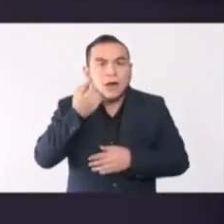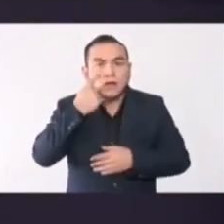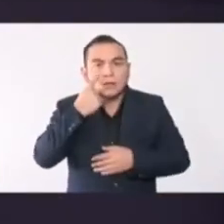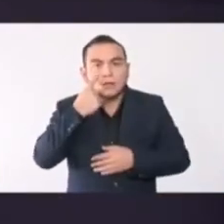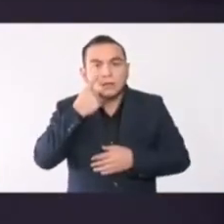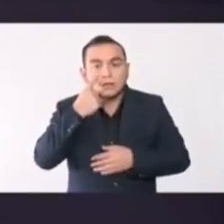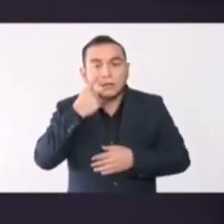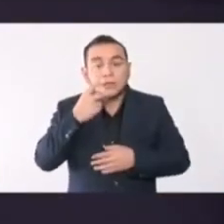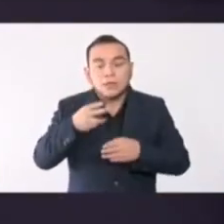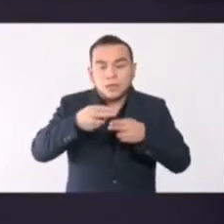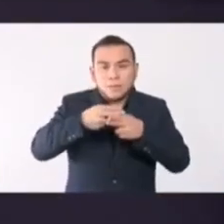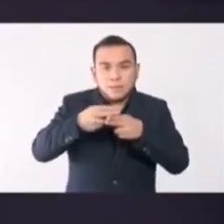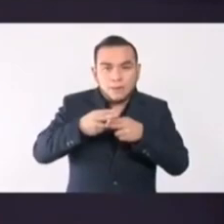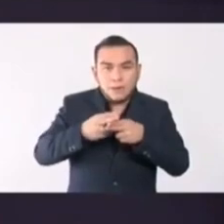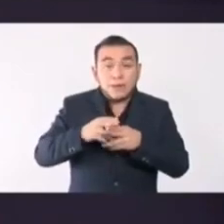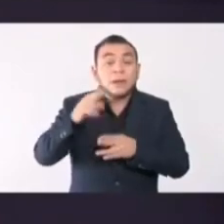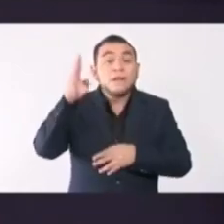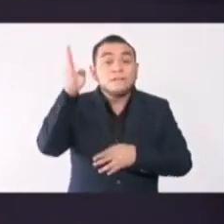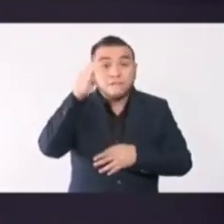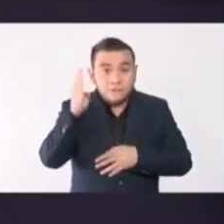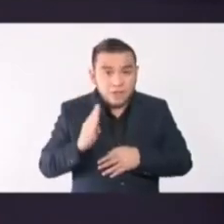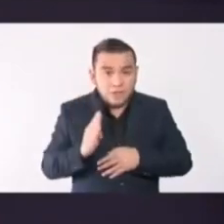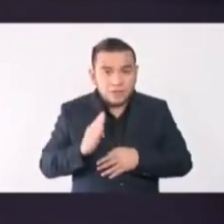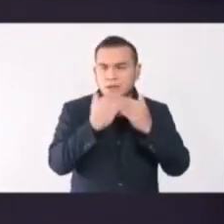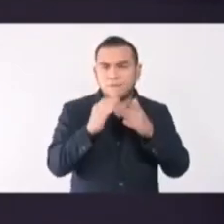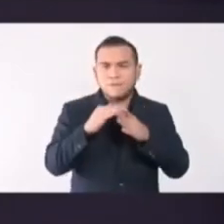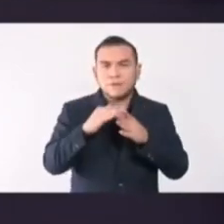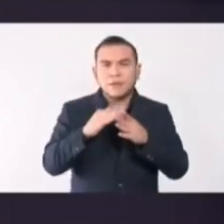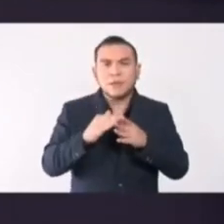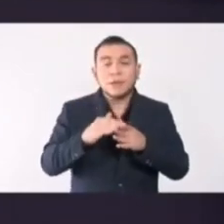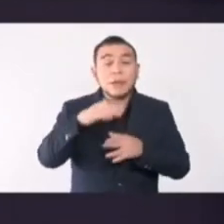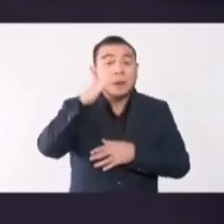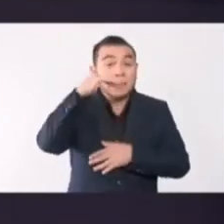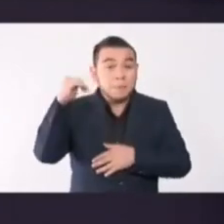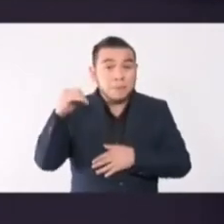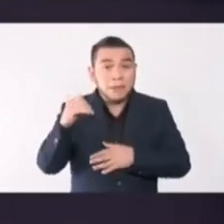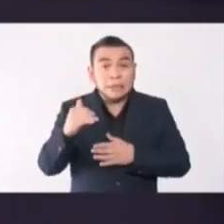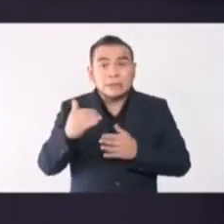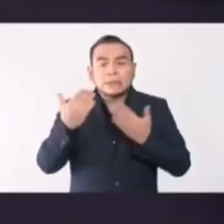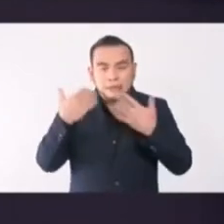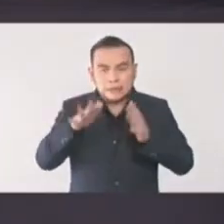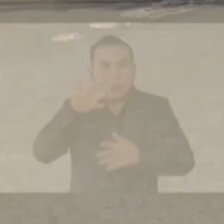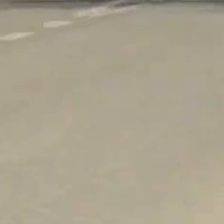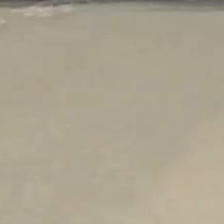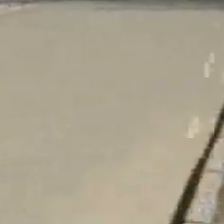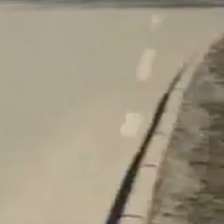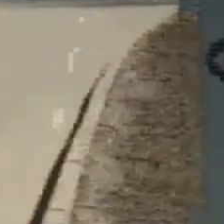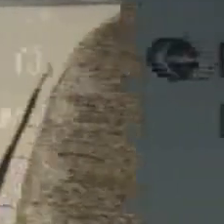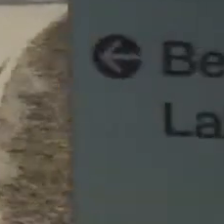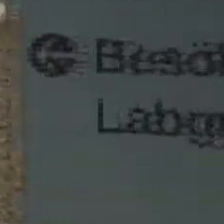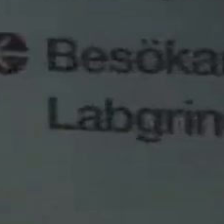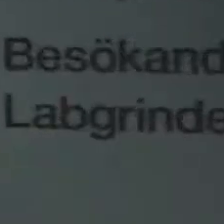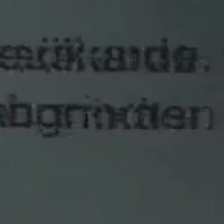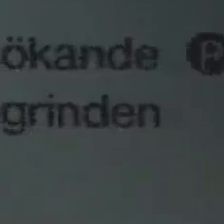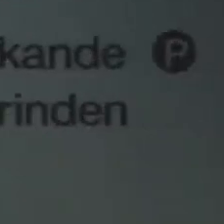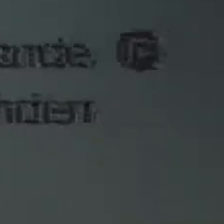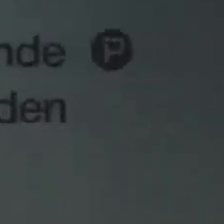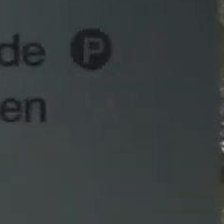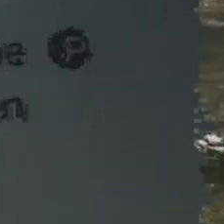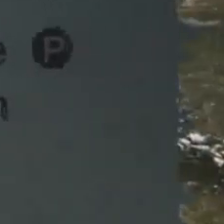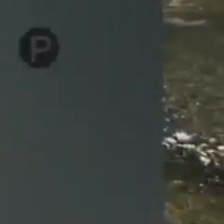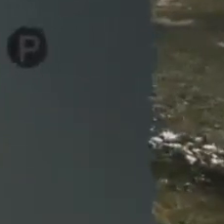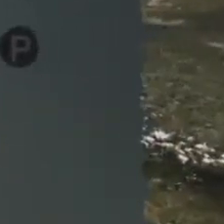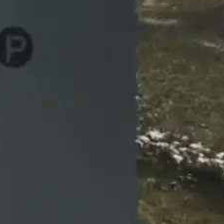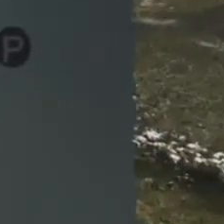Bukele, Reino brindó los Unido, detalles sobre la Ecuador, compra de 2 millones de dosis de la vacuna Estados contra el Unidos. Y se ha encontrado que COVID-19, esta vacuna tiene elaboradas efectos por la secundarios.